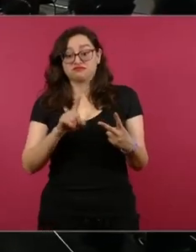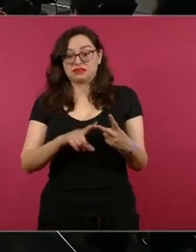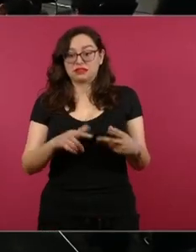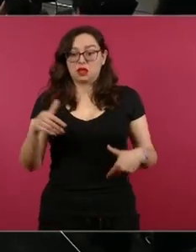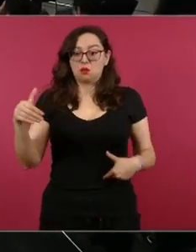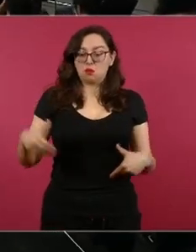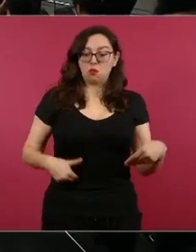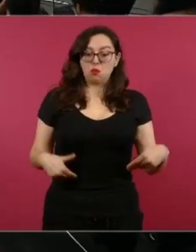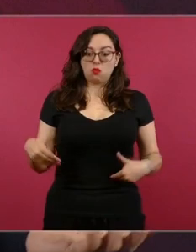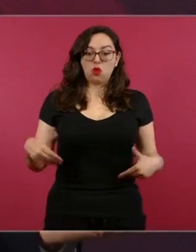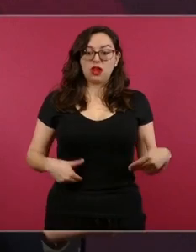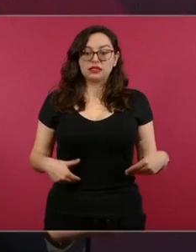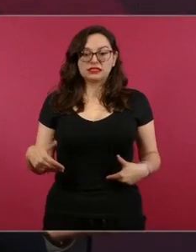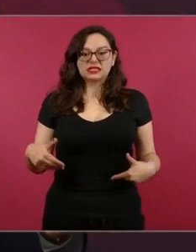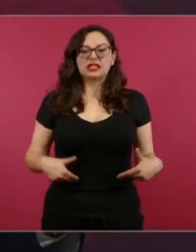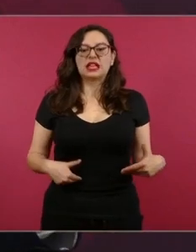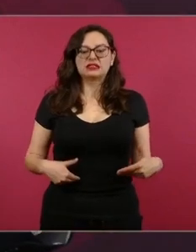es porque